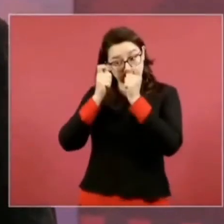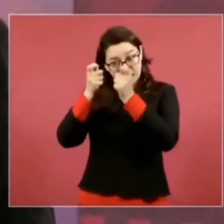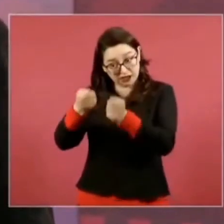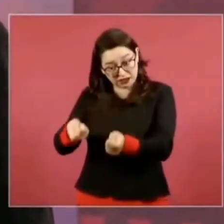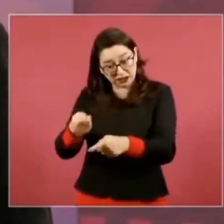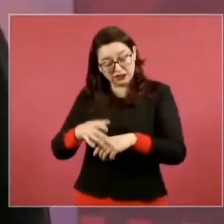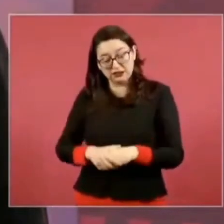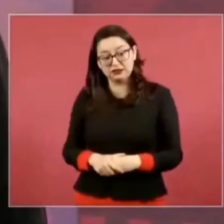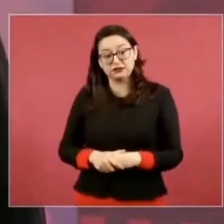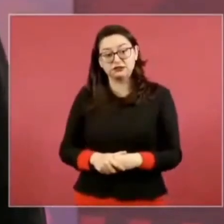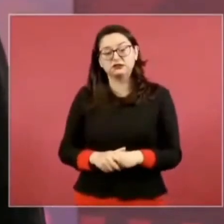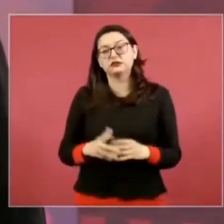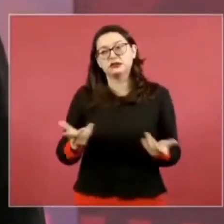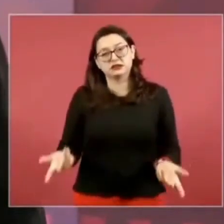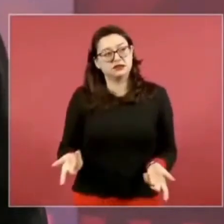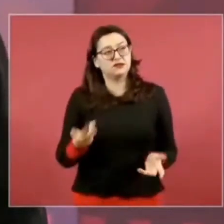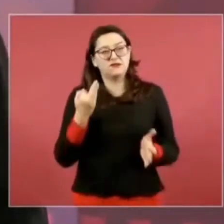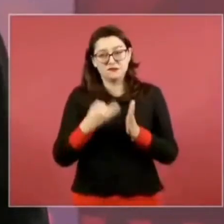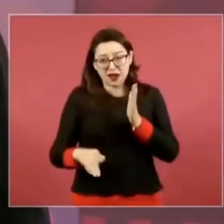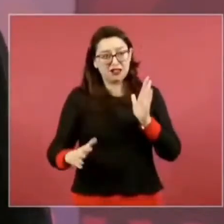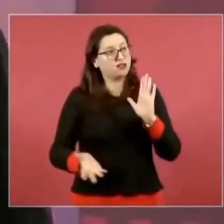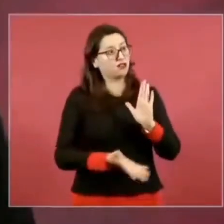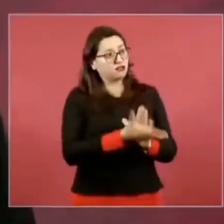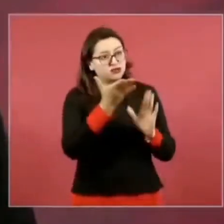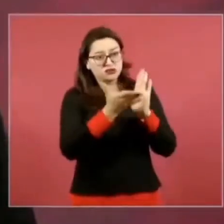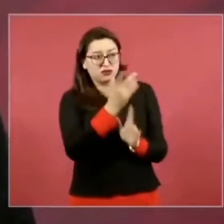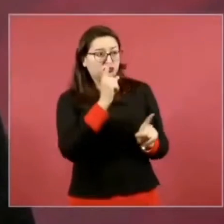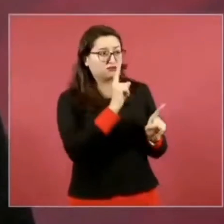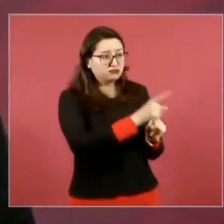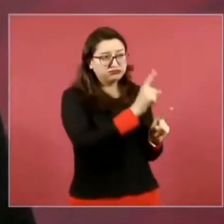Tenemos que terminar la presa de Santa María.